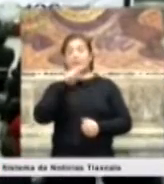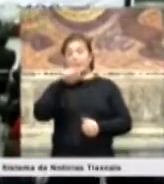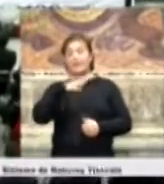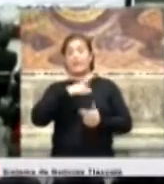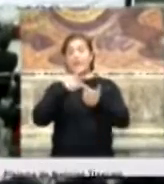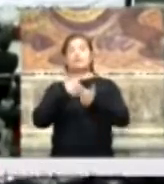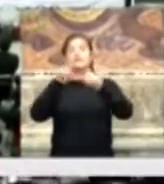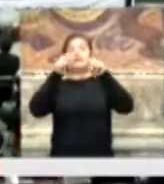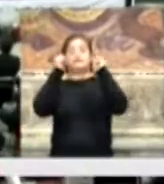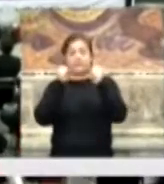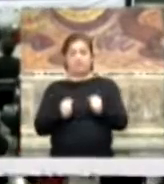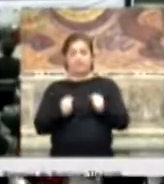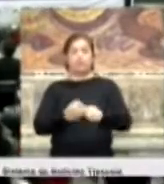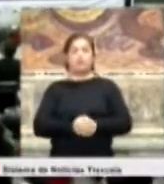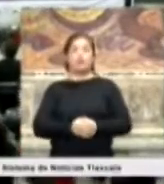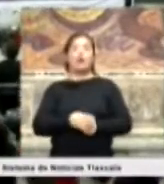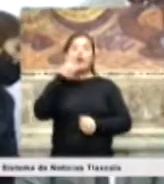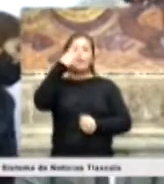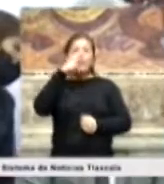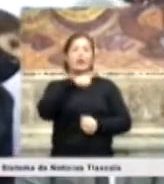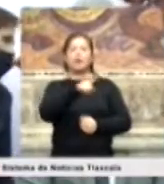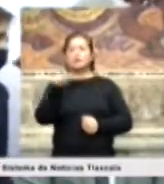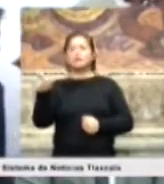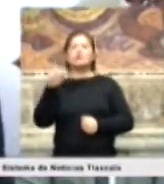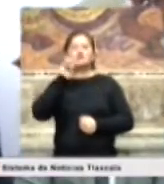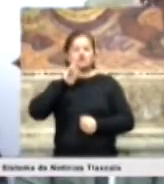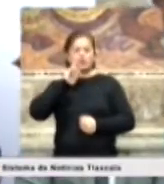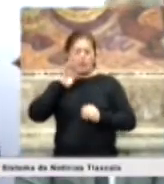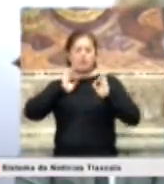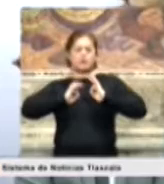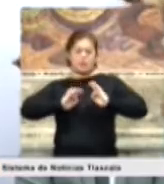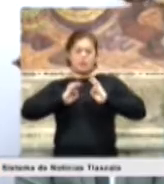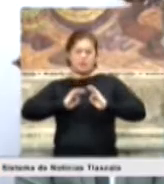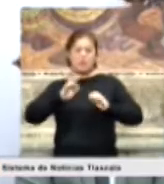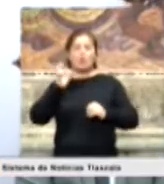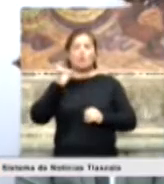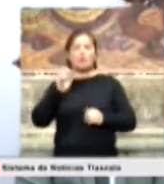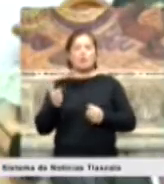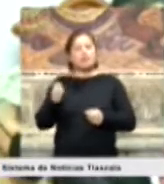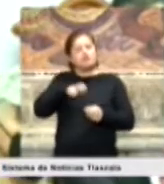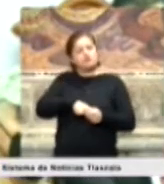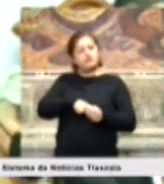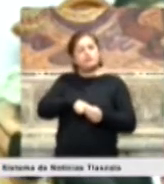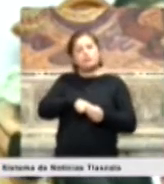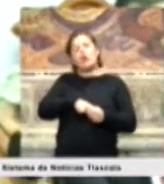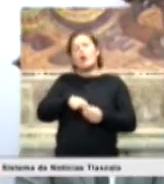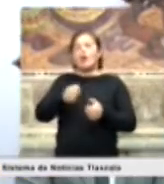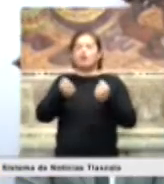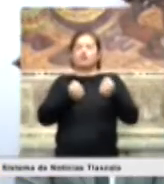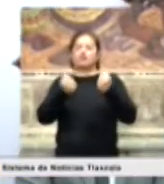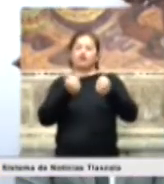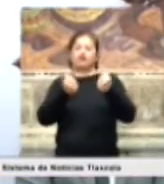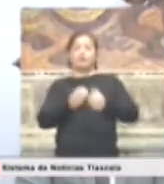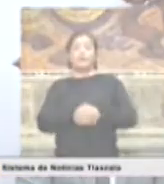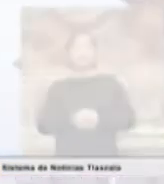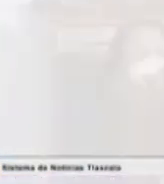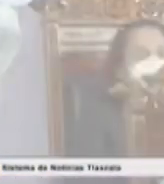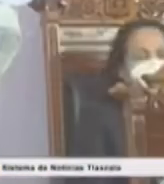normatividad ambiental, sobre todo ante los altos índices de contaminación en el río Zaguapan y el estado crítico de la